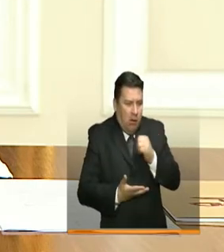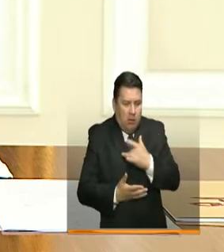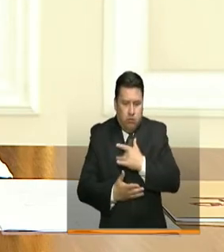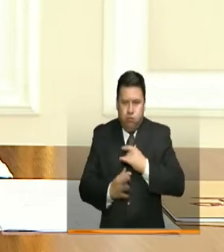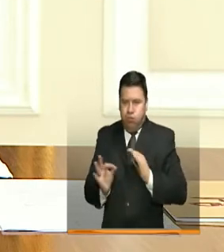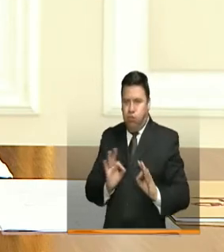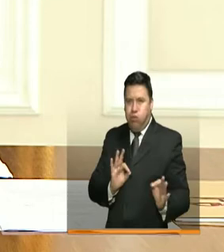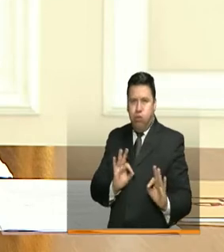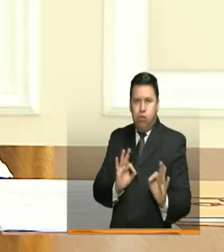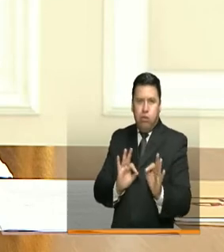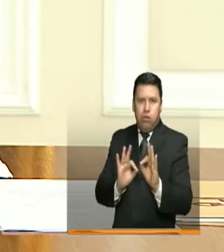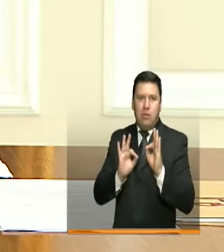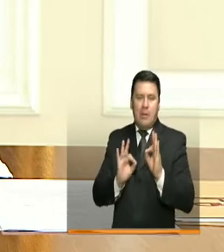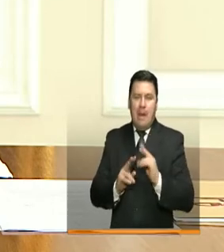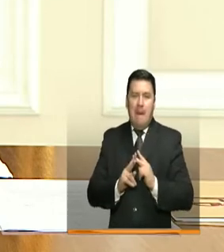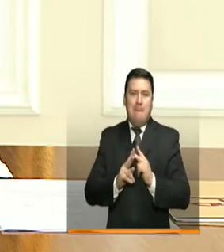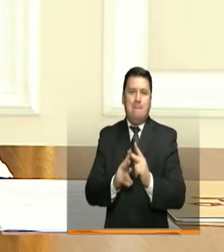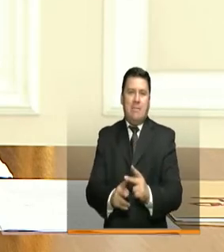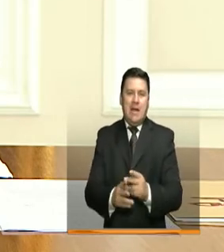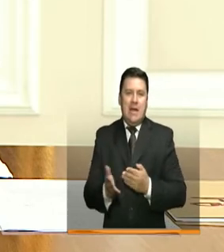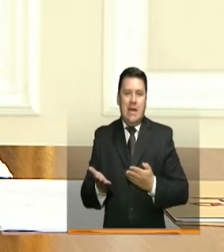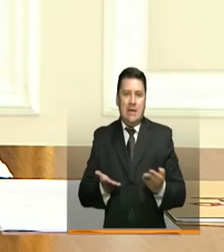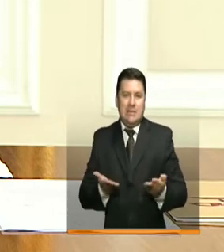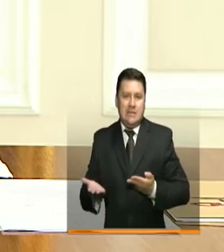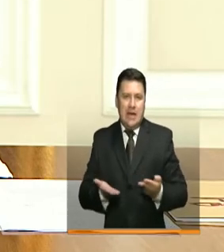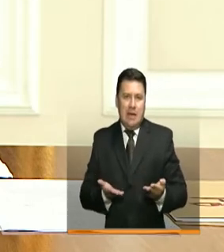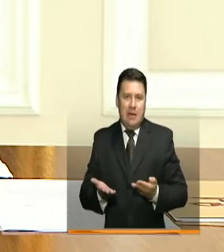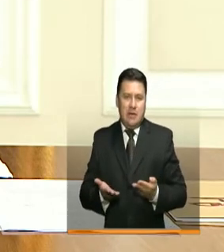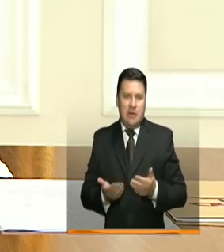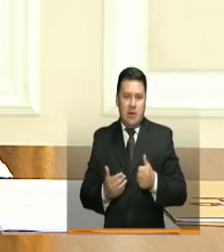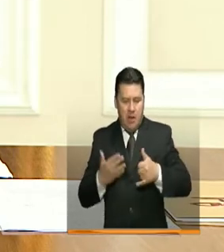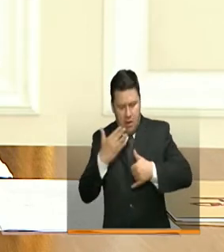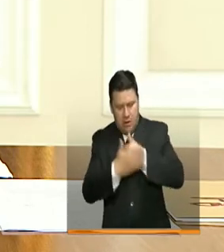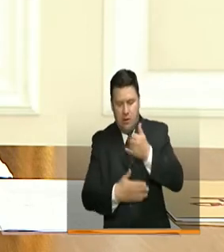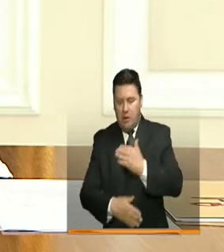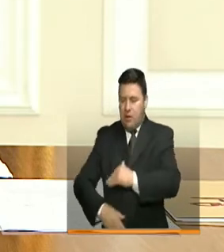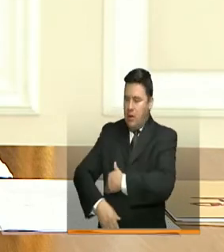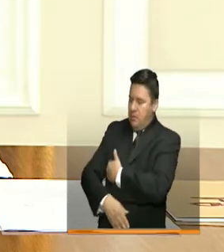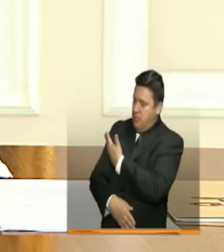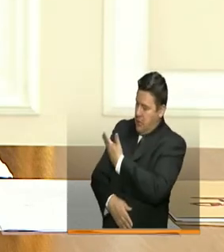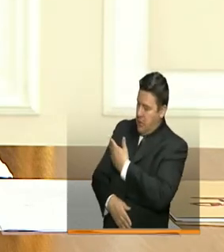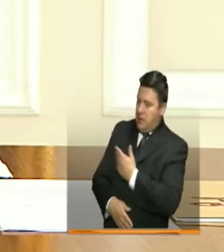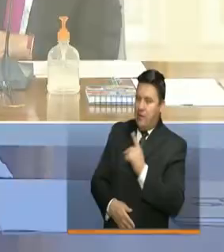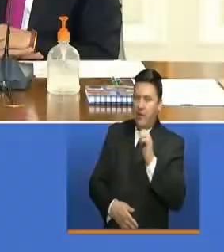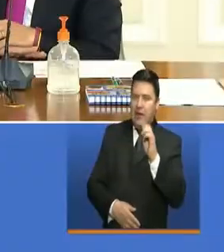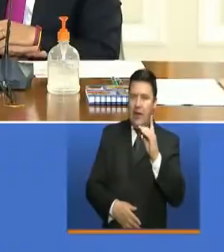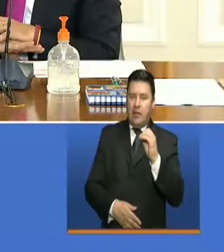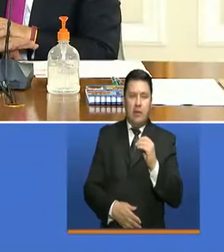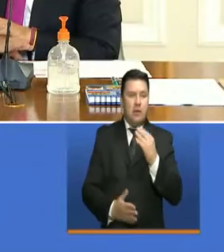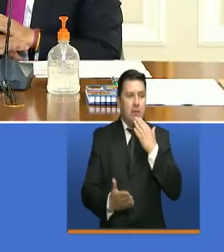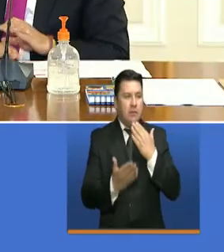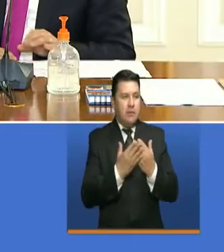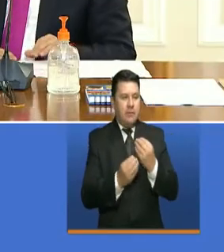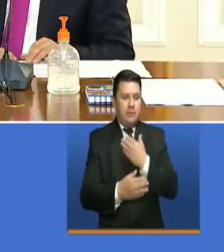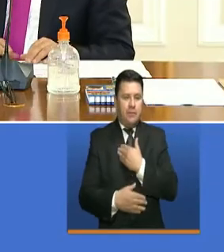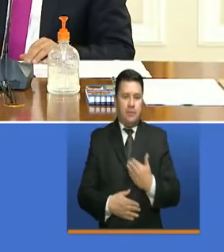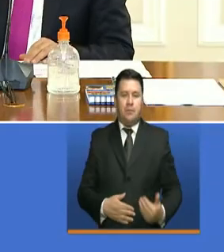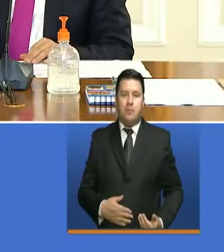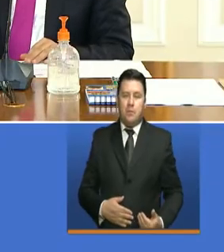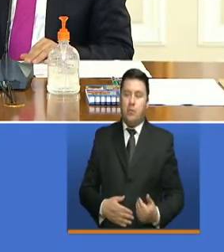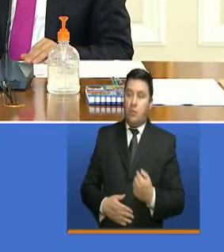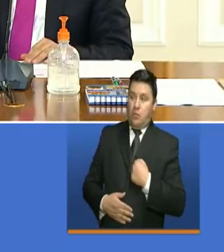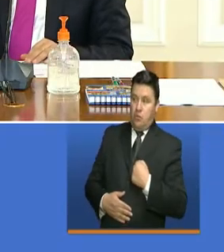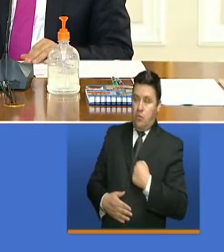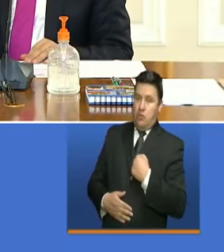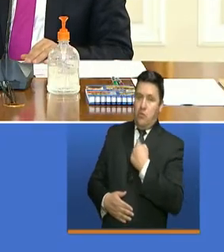salud estén en capacidad de prestar servicios en todo el territorio. Ministro Fernando Ruiz. Muchas gracias, señor presidente. Hoy le tengo que